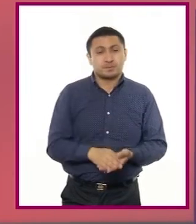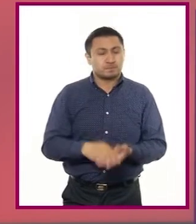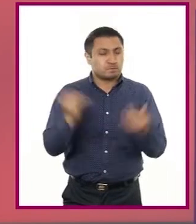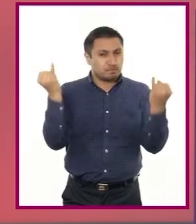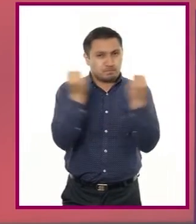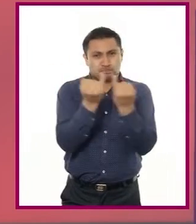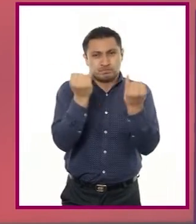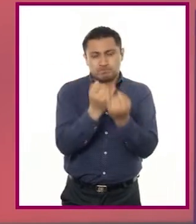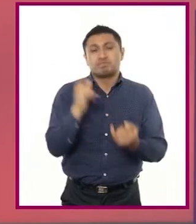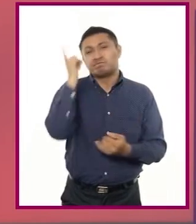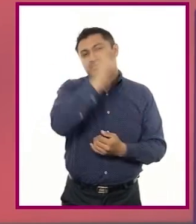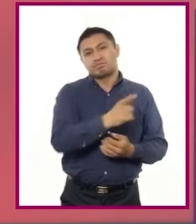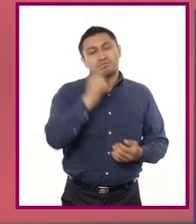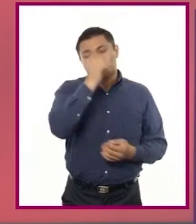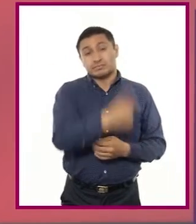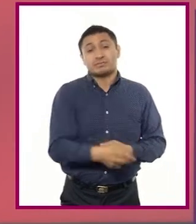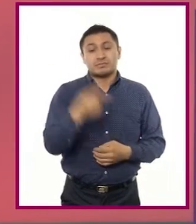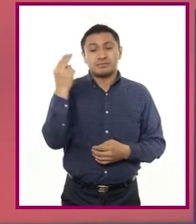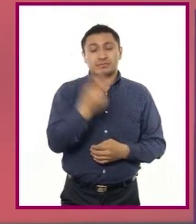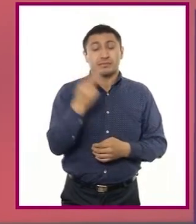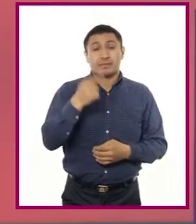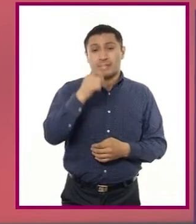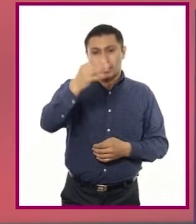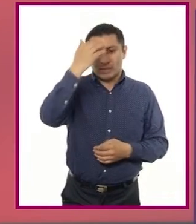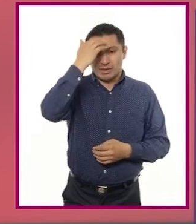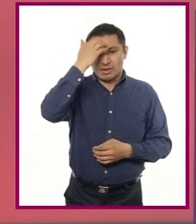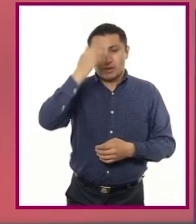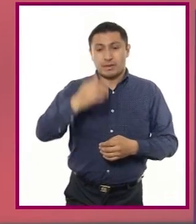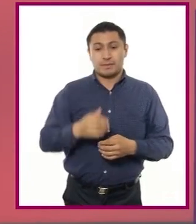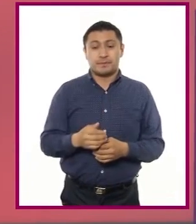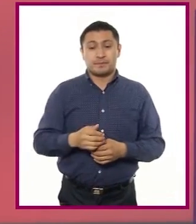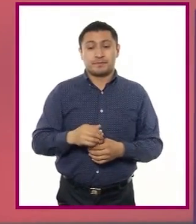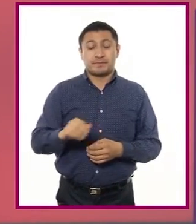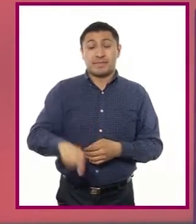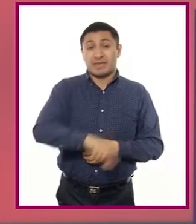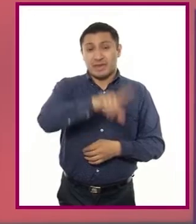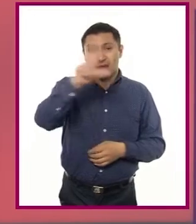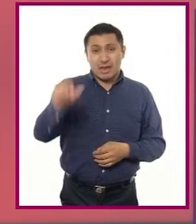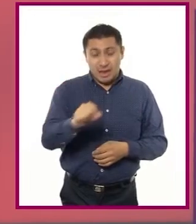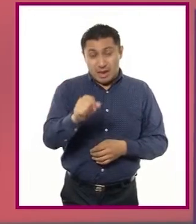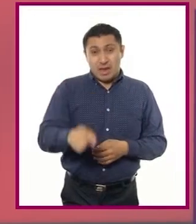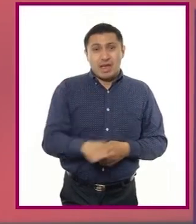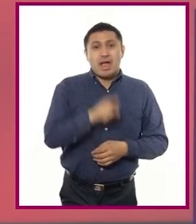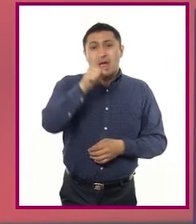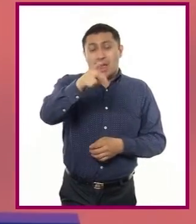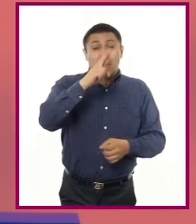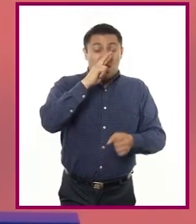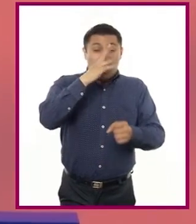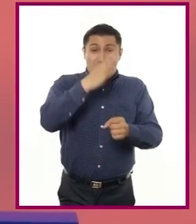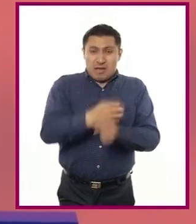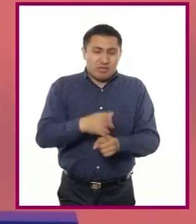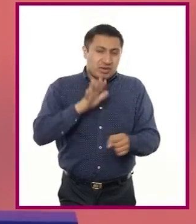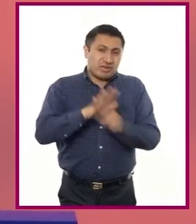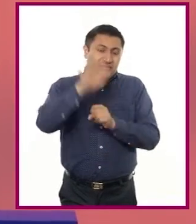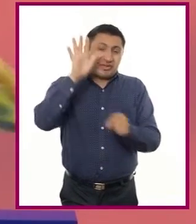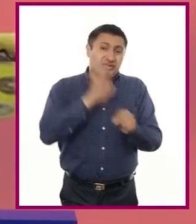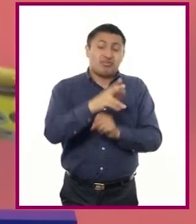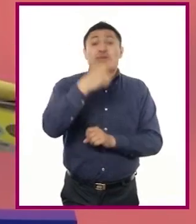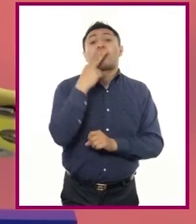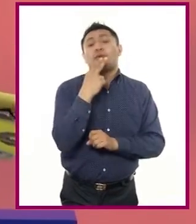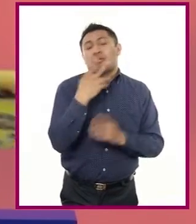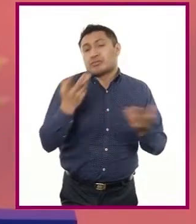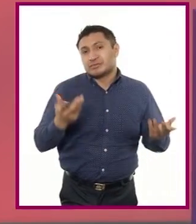sucede con el lenguaje. Es necesario conocerlo y ya después cada uno es responsable del uso que quiera